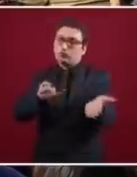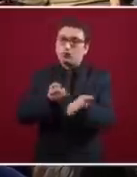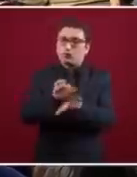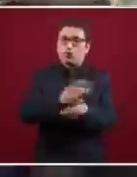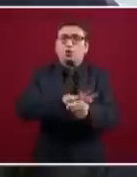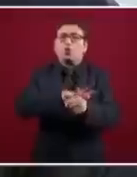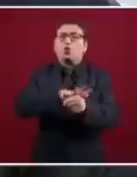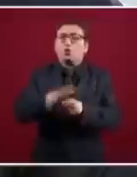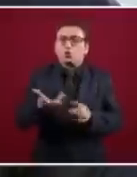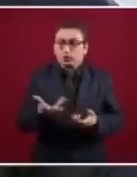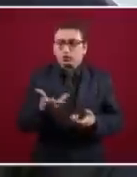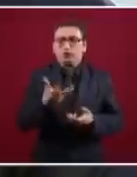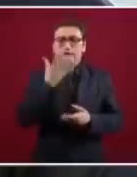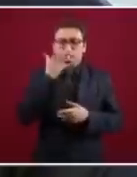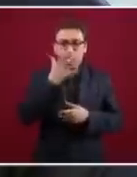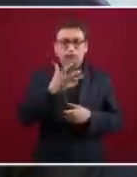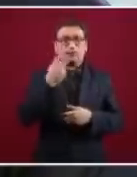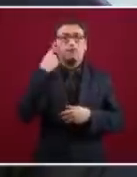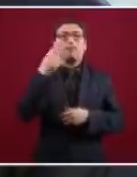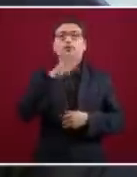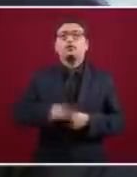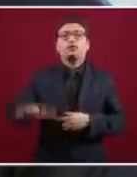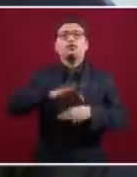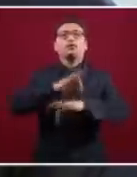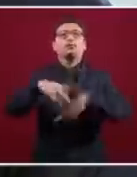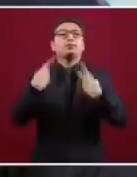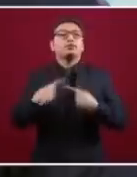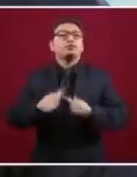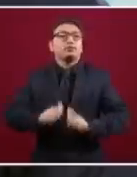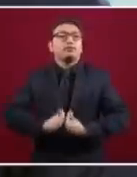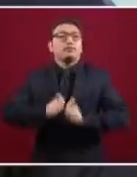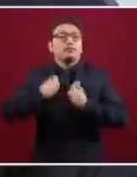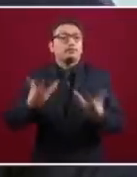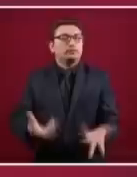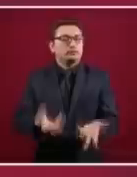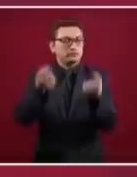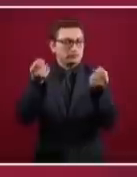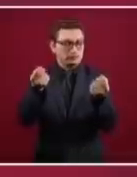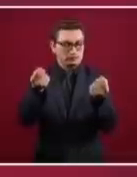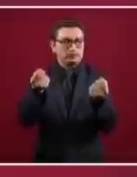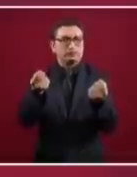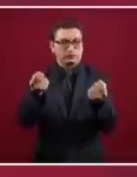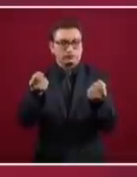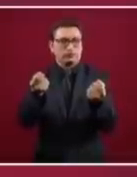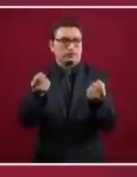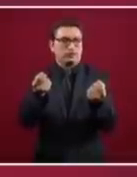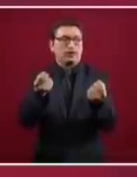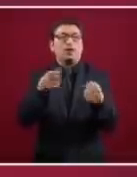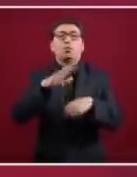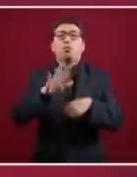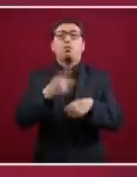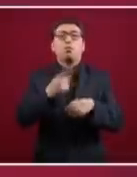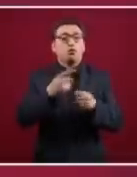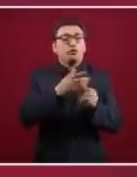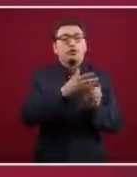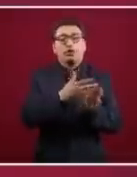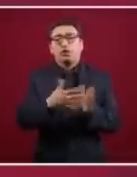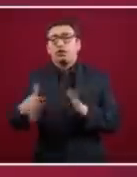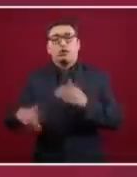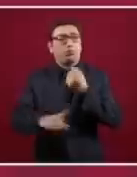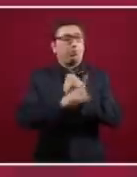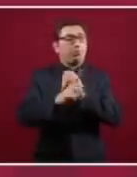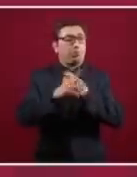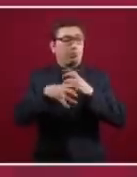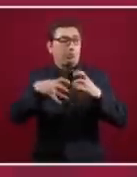debíamos de tomar para salvar vidas para no incrementar los niveles de tensión